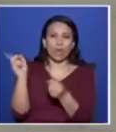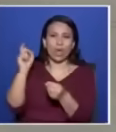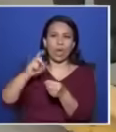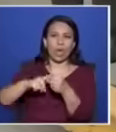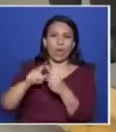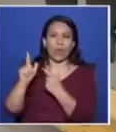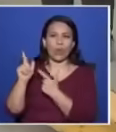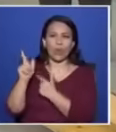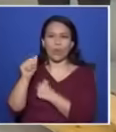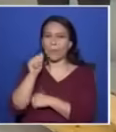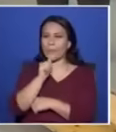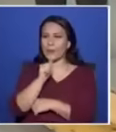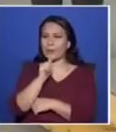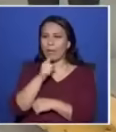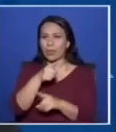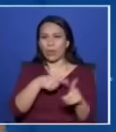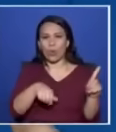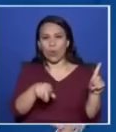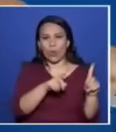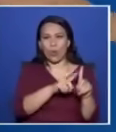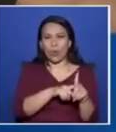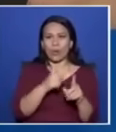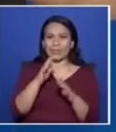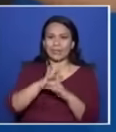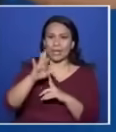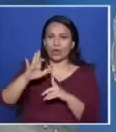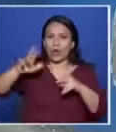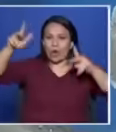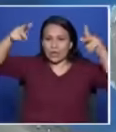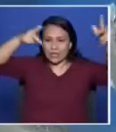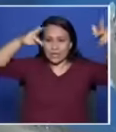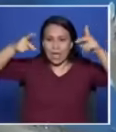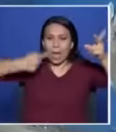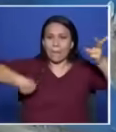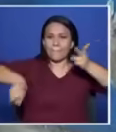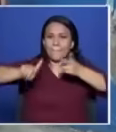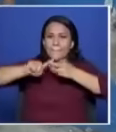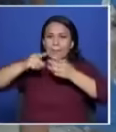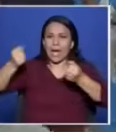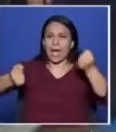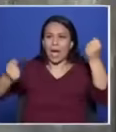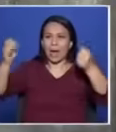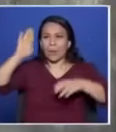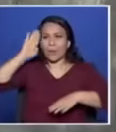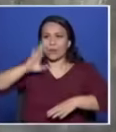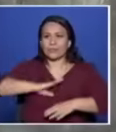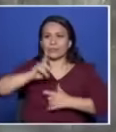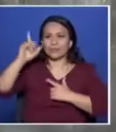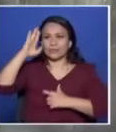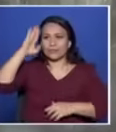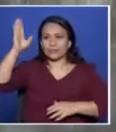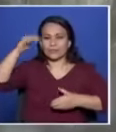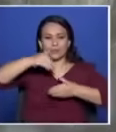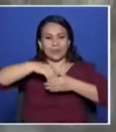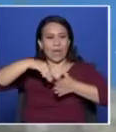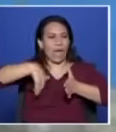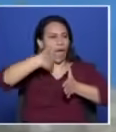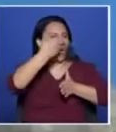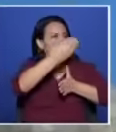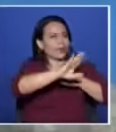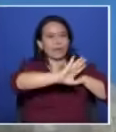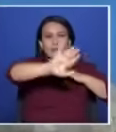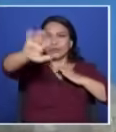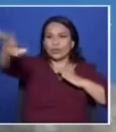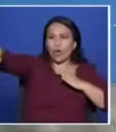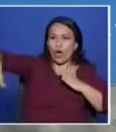incorporado guardianía privada, tecnología de seguridad y patrullaje policial y del ejército en las inmediaciones de los